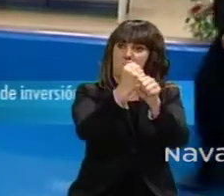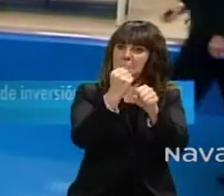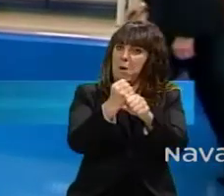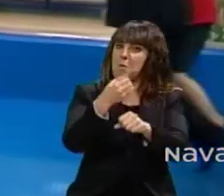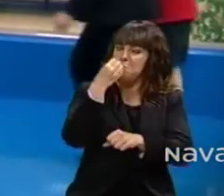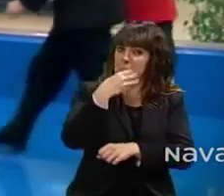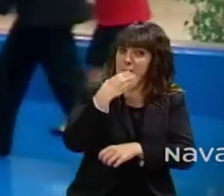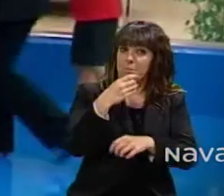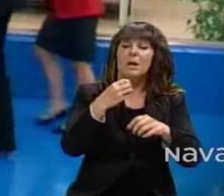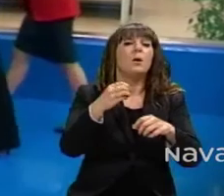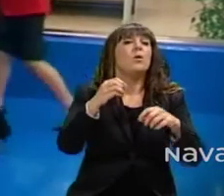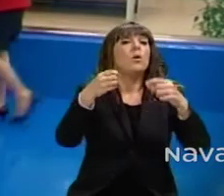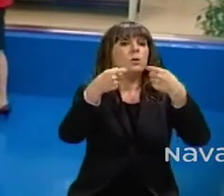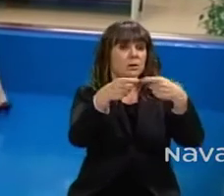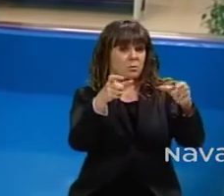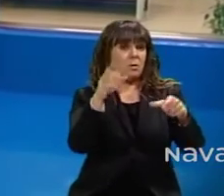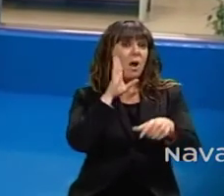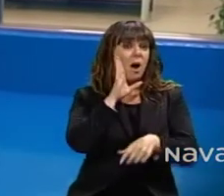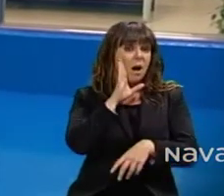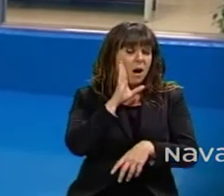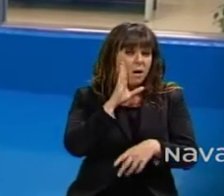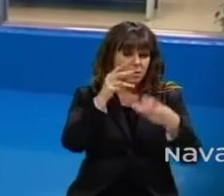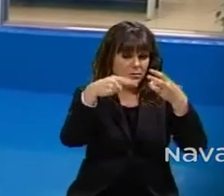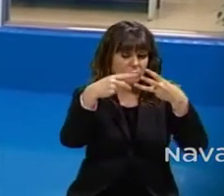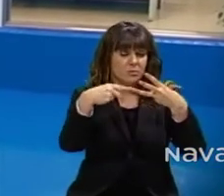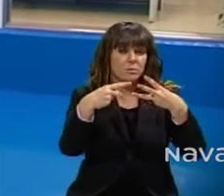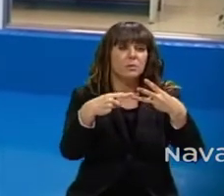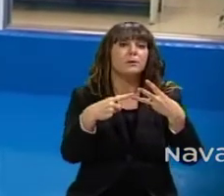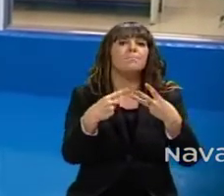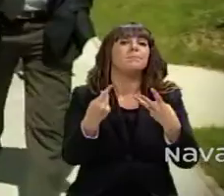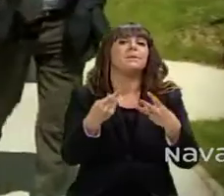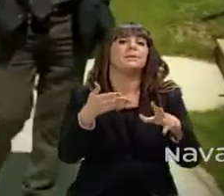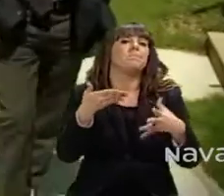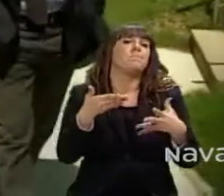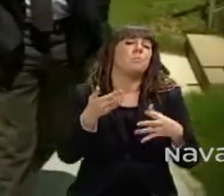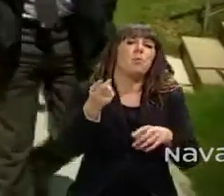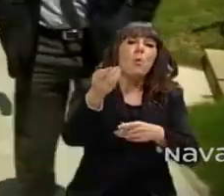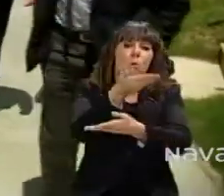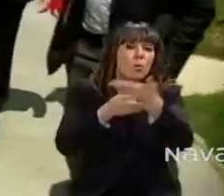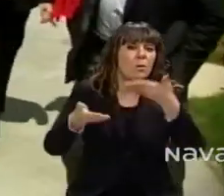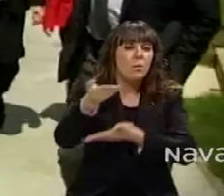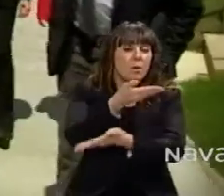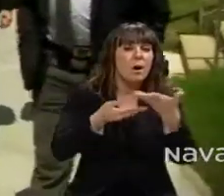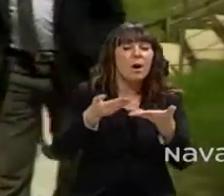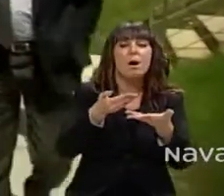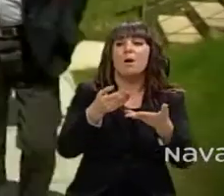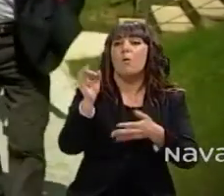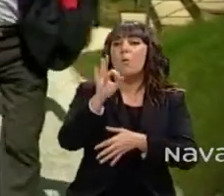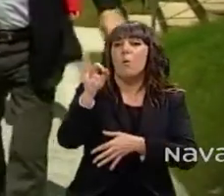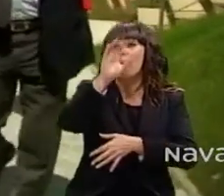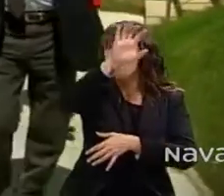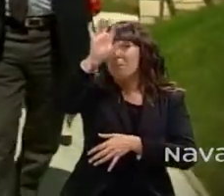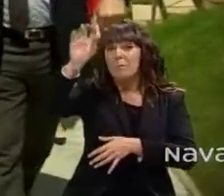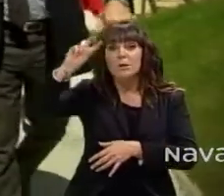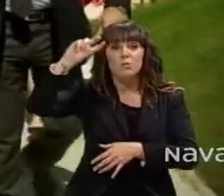esos sectores, sobre todo, tengan la oportunidad de colaborar o de implantarse en otros países,